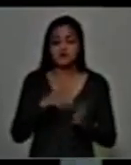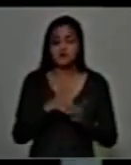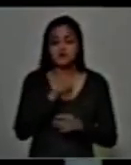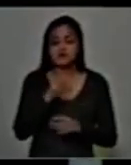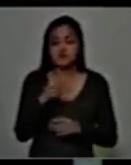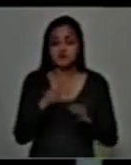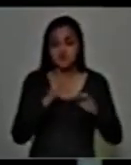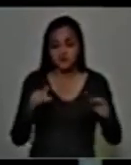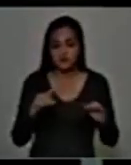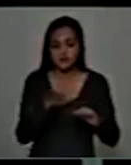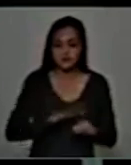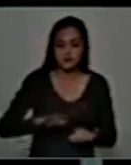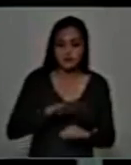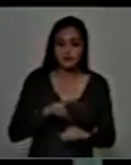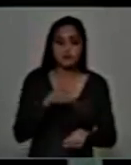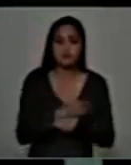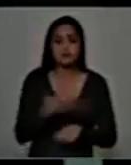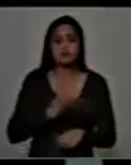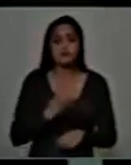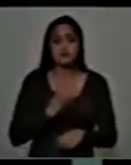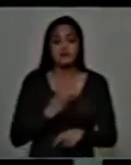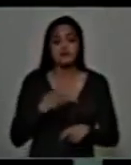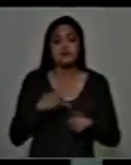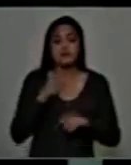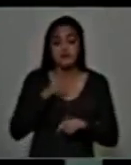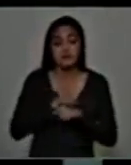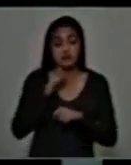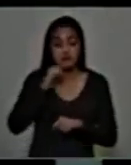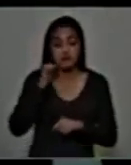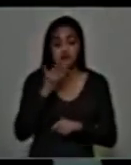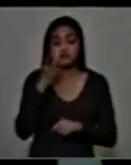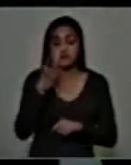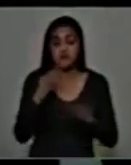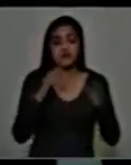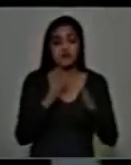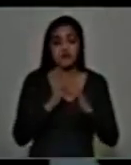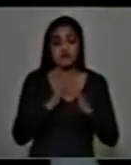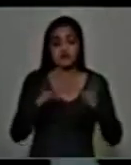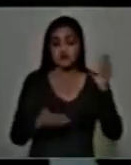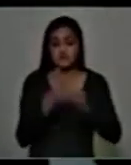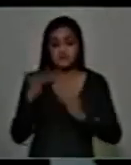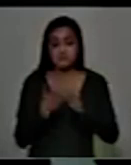31.719 metros cuadrados, la zona cero con